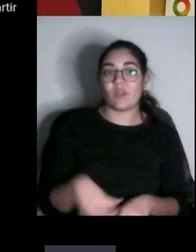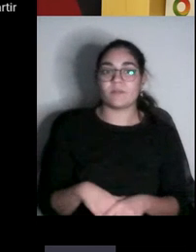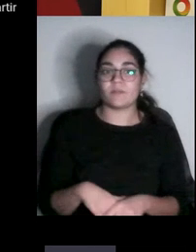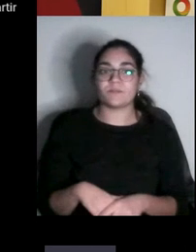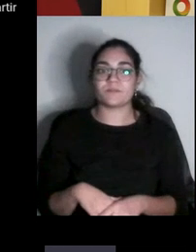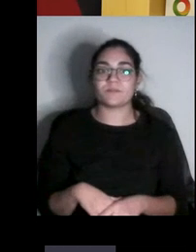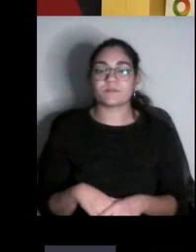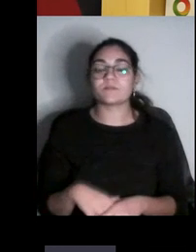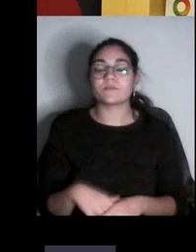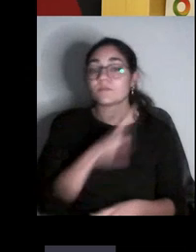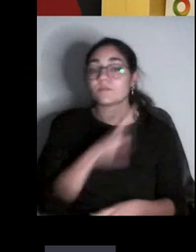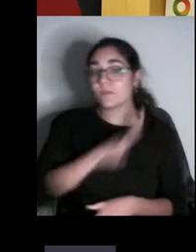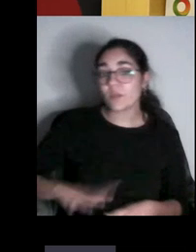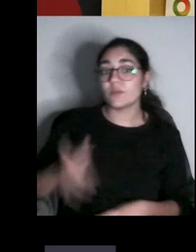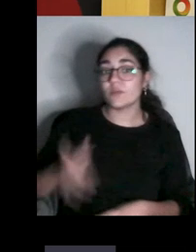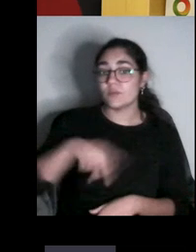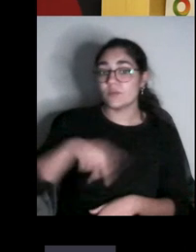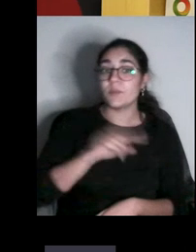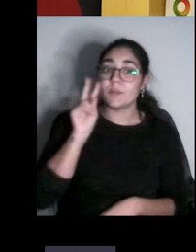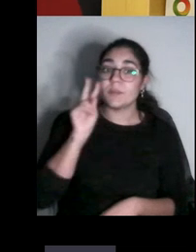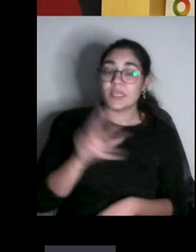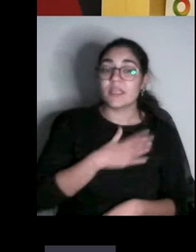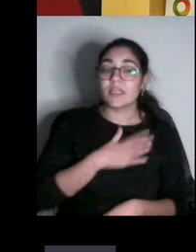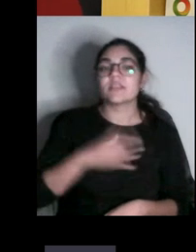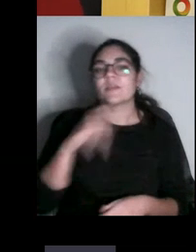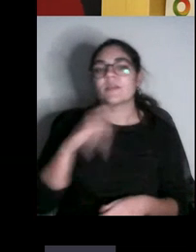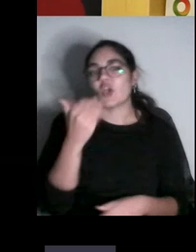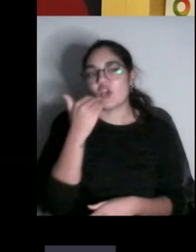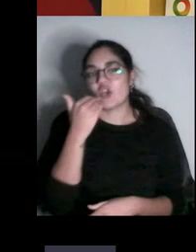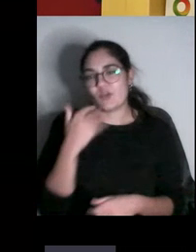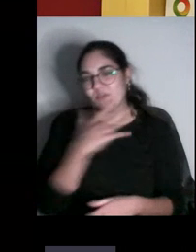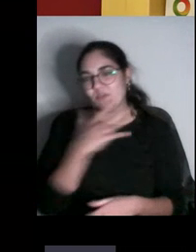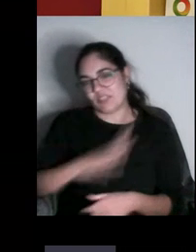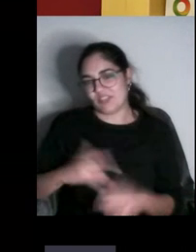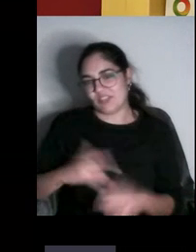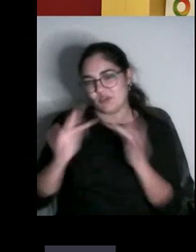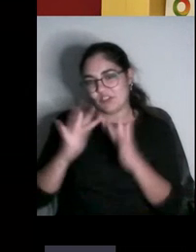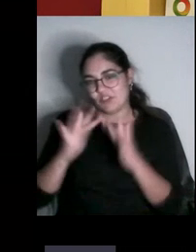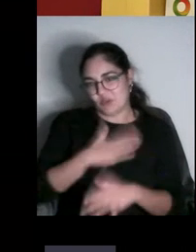tenerlo en cuenta y nuestro perder esto muchas gracias